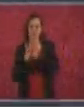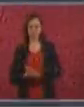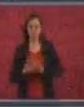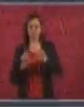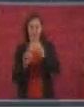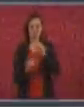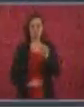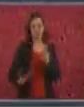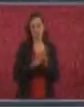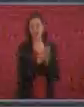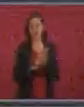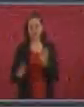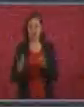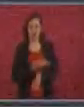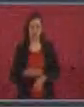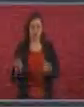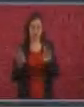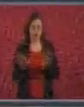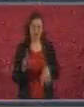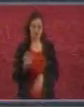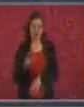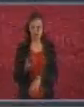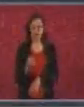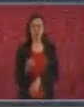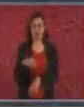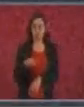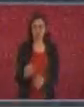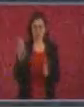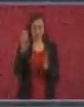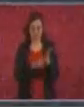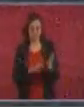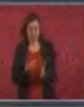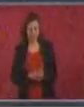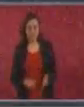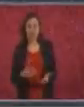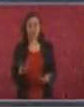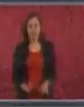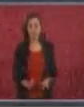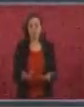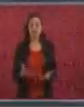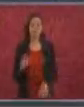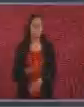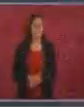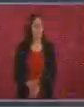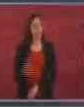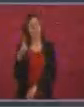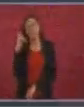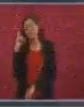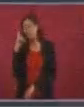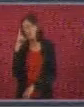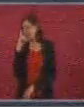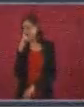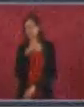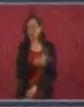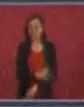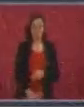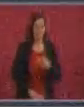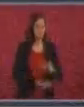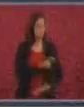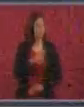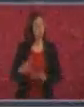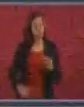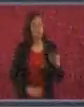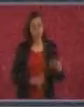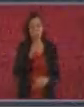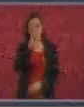cómo ha caído la cuestión económica y otros aspectos que se han dado en otras materias, sin embargo, el 2019 cerró con un mayor,